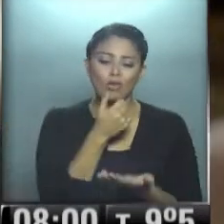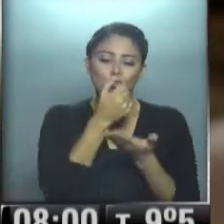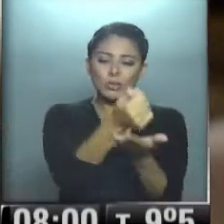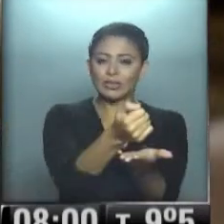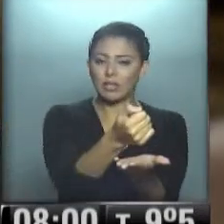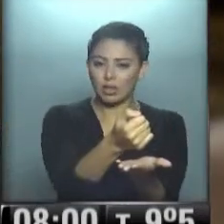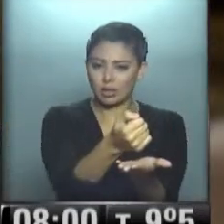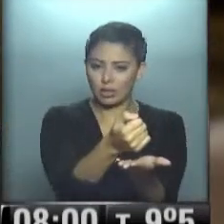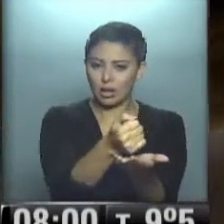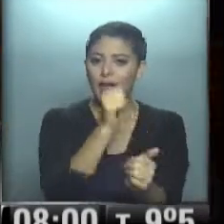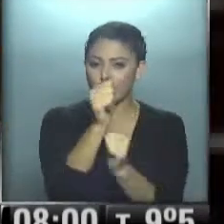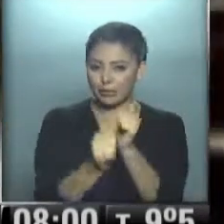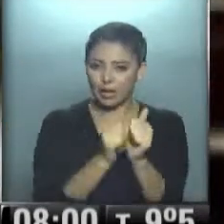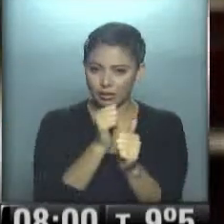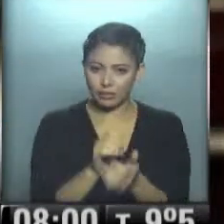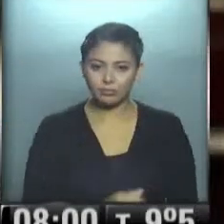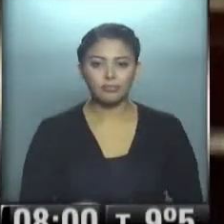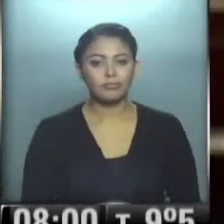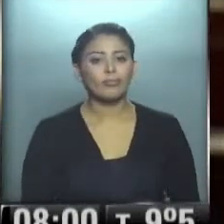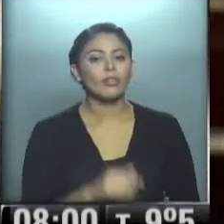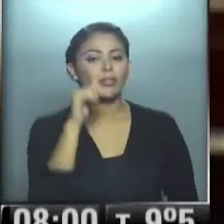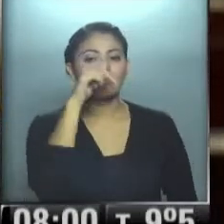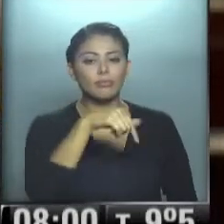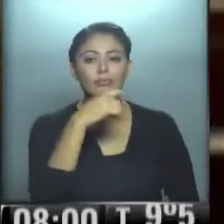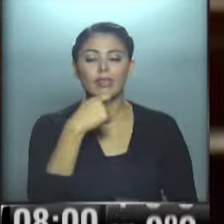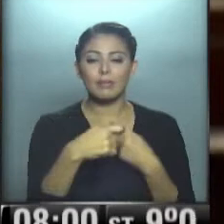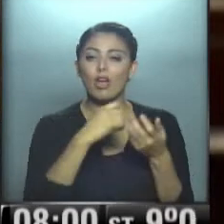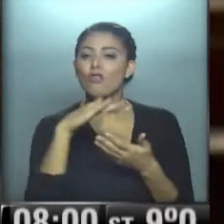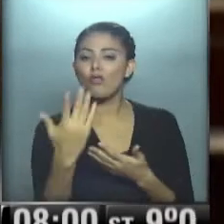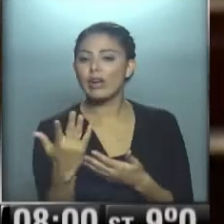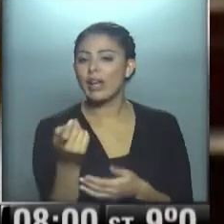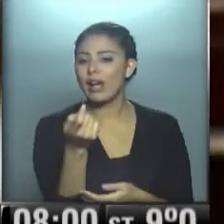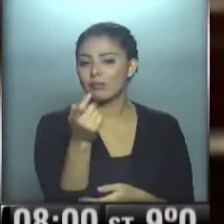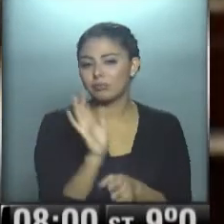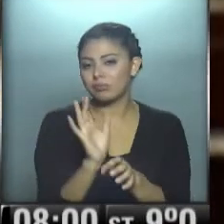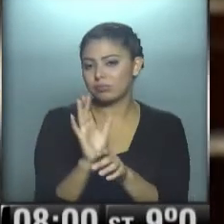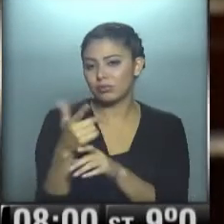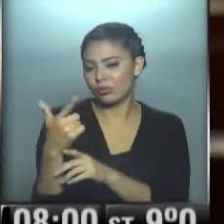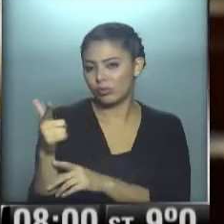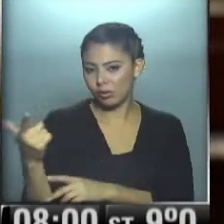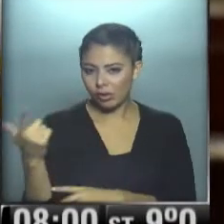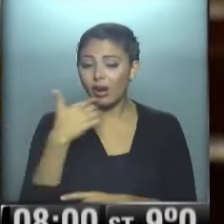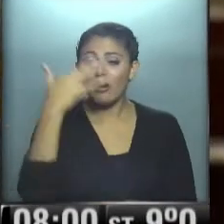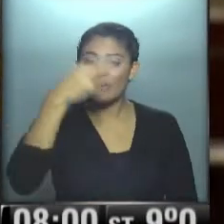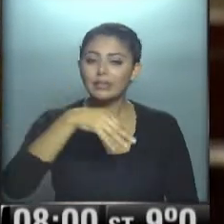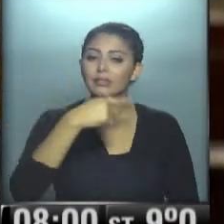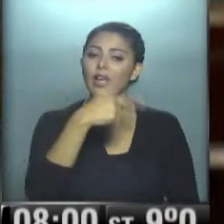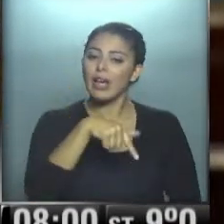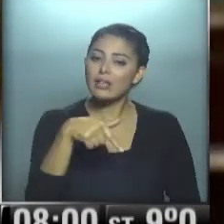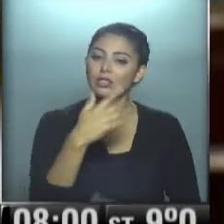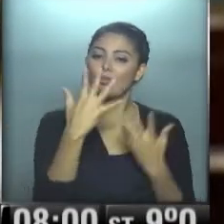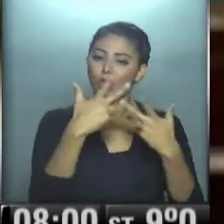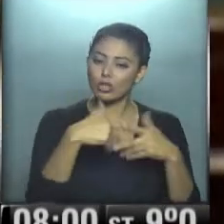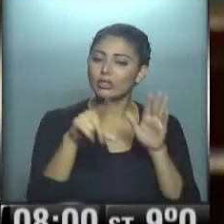a los empresarios hoy estar fuera del mercado es casi no existir y la verdad que lo que está tratando de hacer este